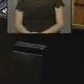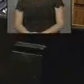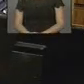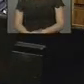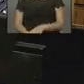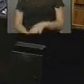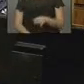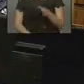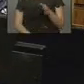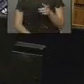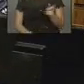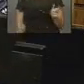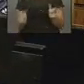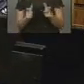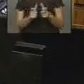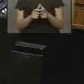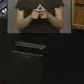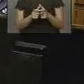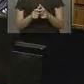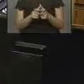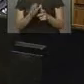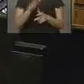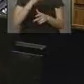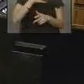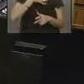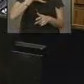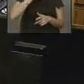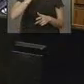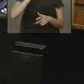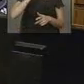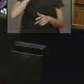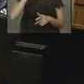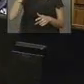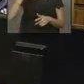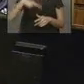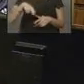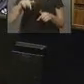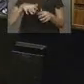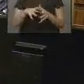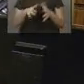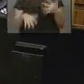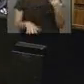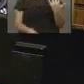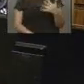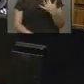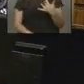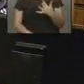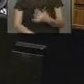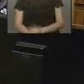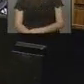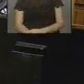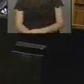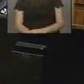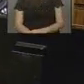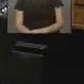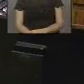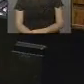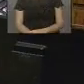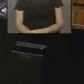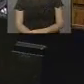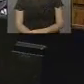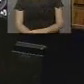le cabe a los comités o cooperativas de agua potable rurales es cada vez más importante. En este